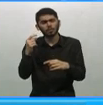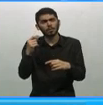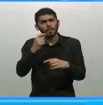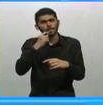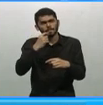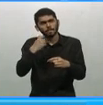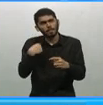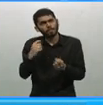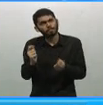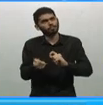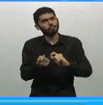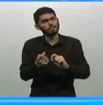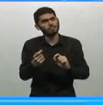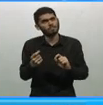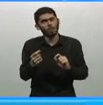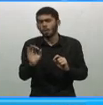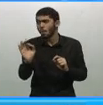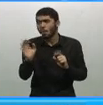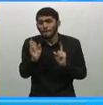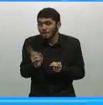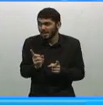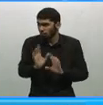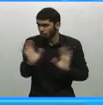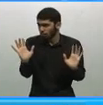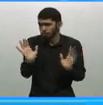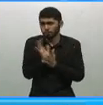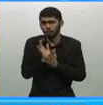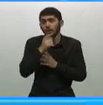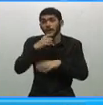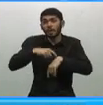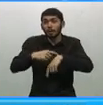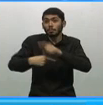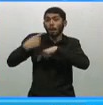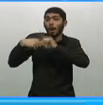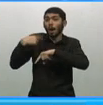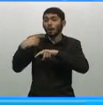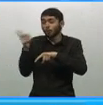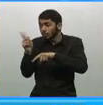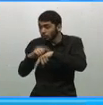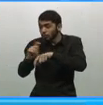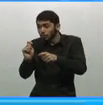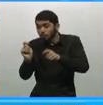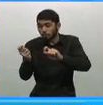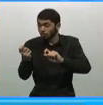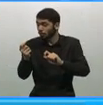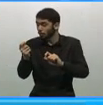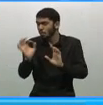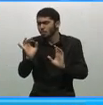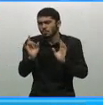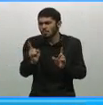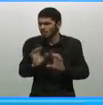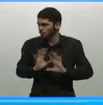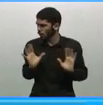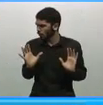solidaridad vos por ahí le pondrás la palabra que te guste podían haber manejado el tema de otra manera